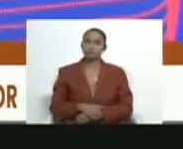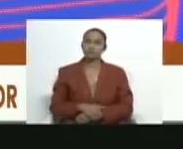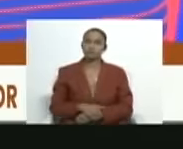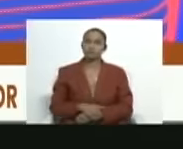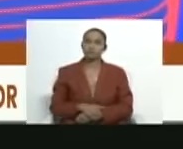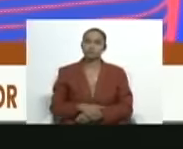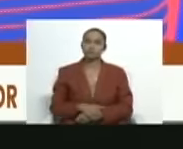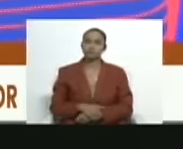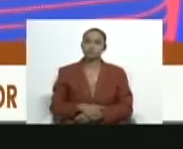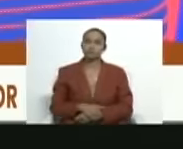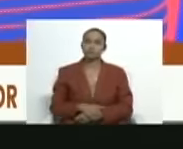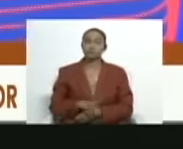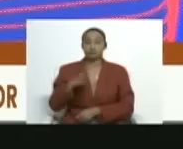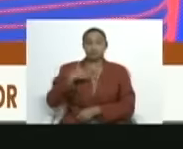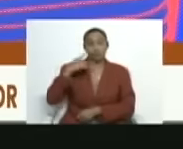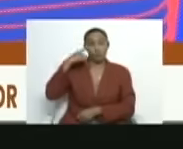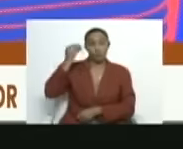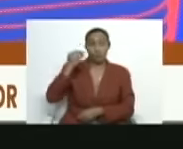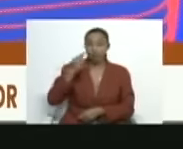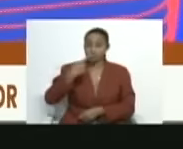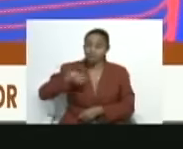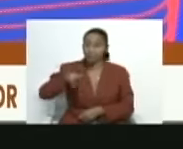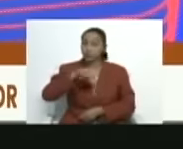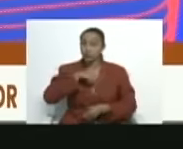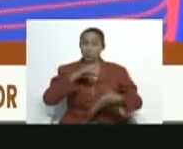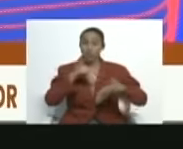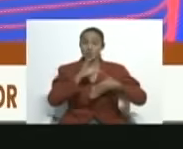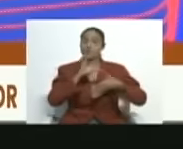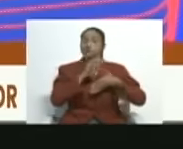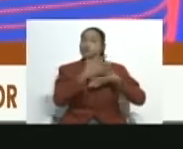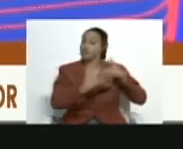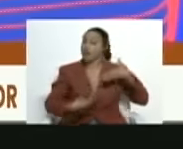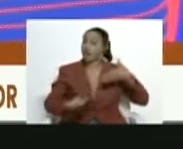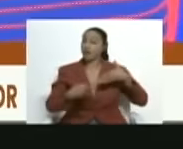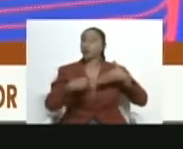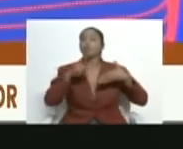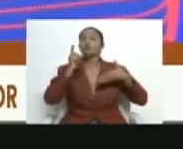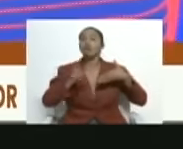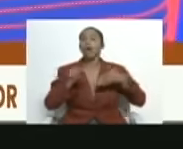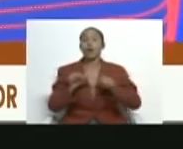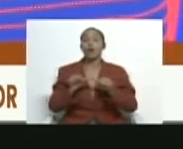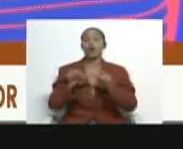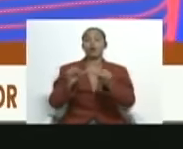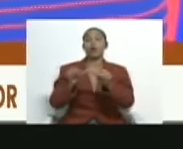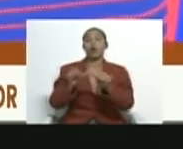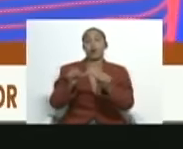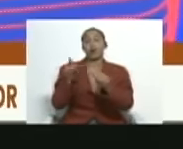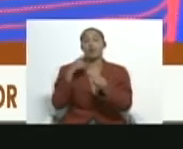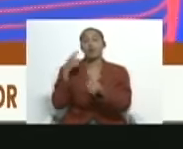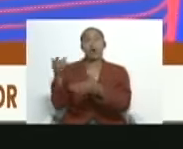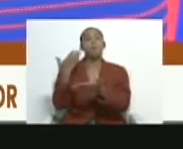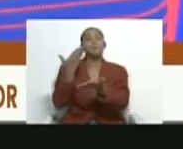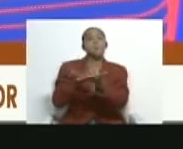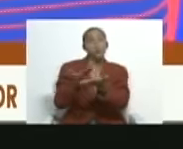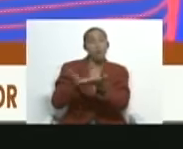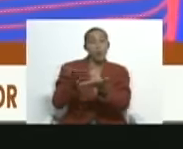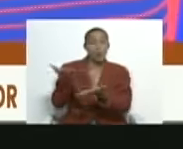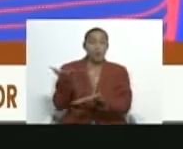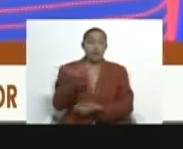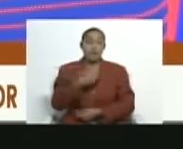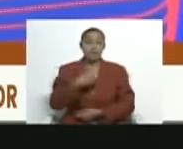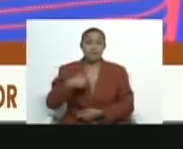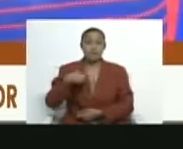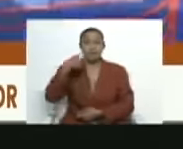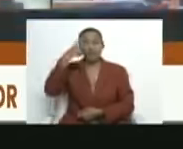la celap debe continuar como propone el presidente López Obrador la presidenta ciomara el